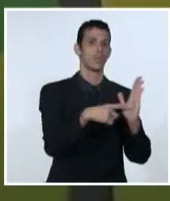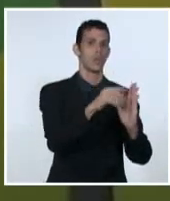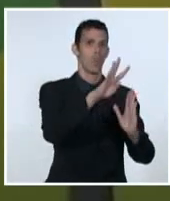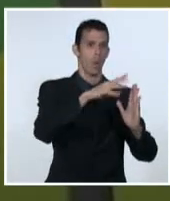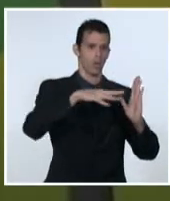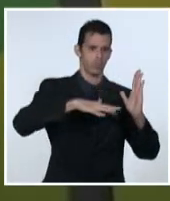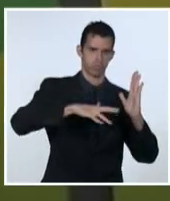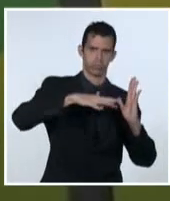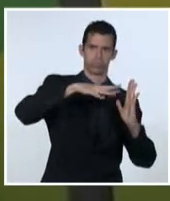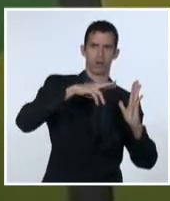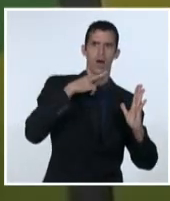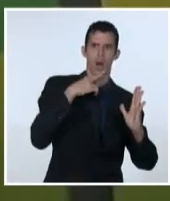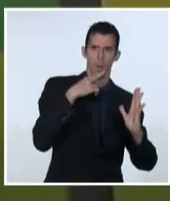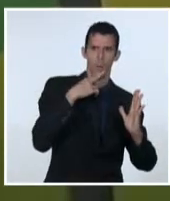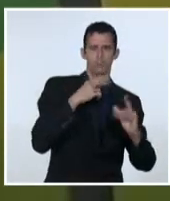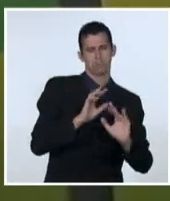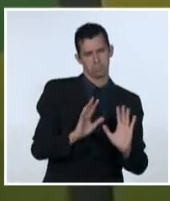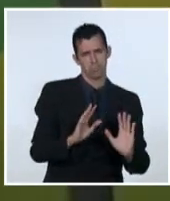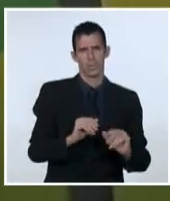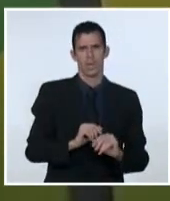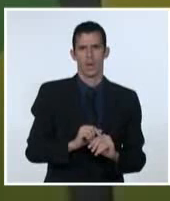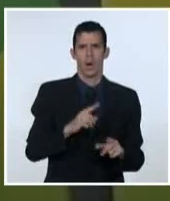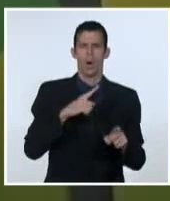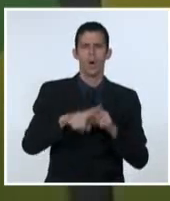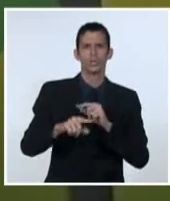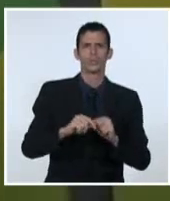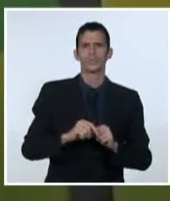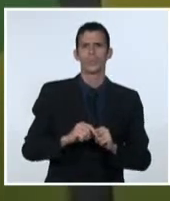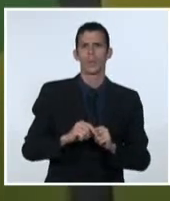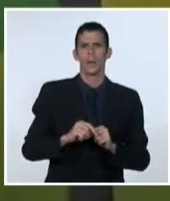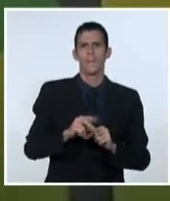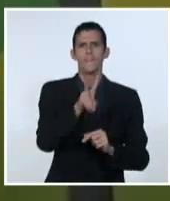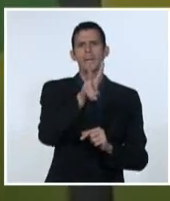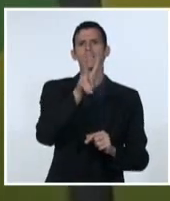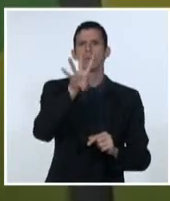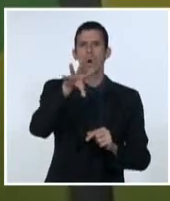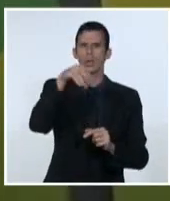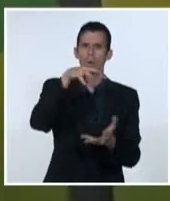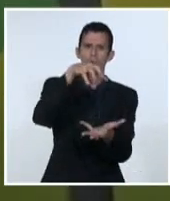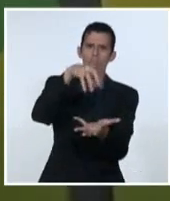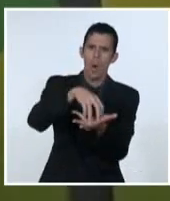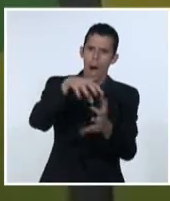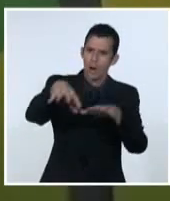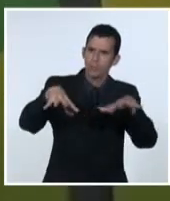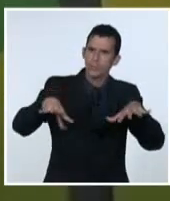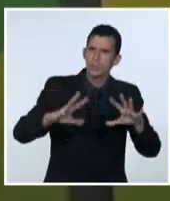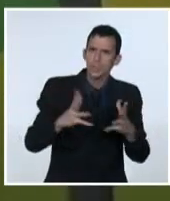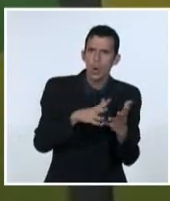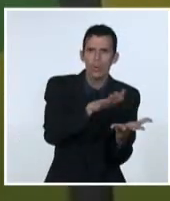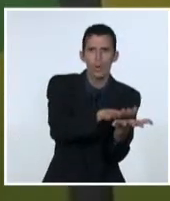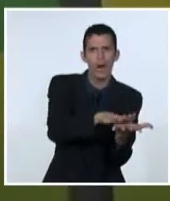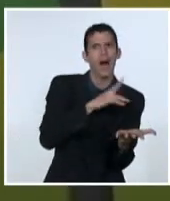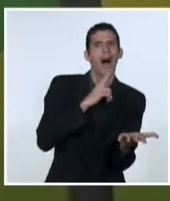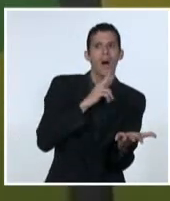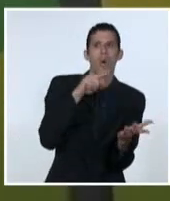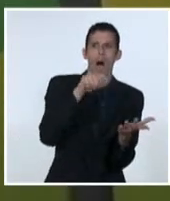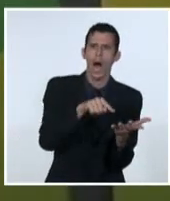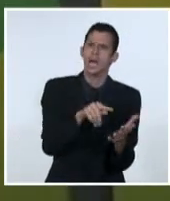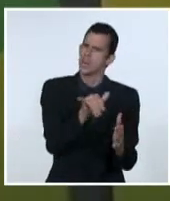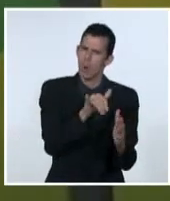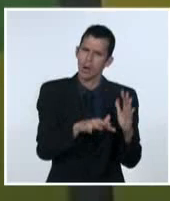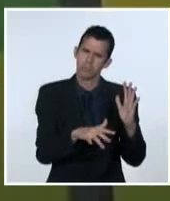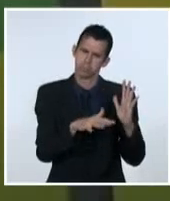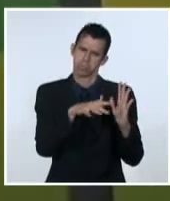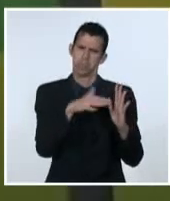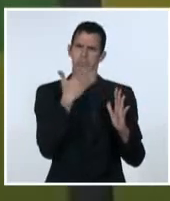los 24 embalses Están al 57% de su capacidad y de ellos uno vierte en este momento es válido señalar